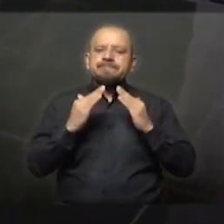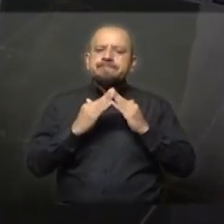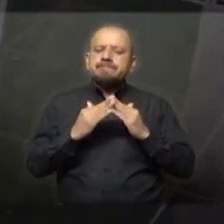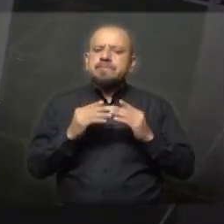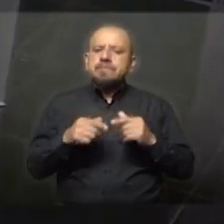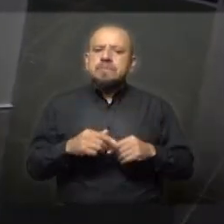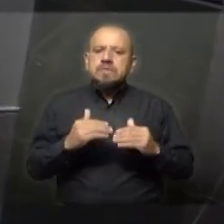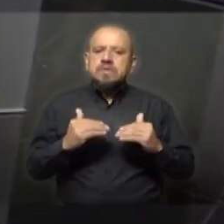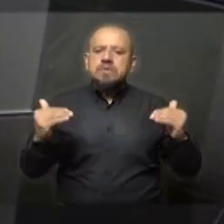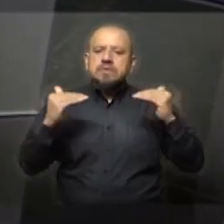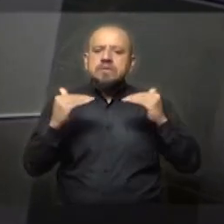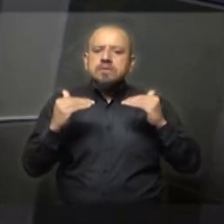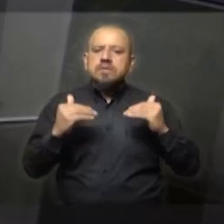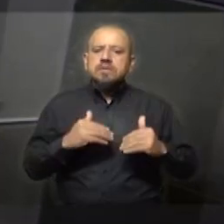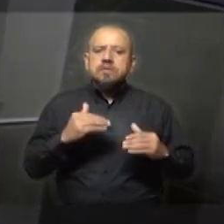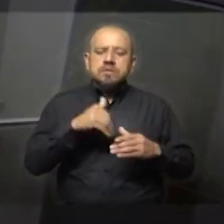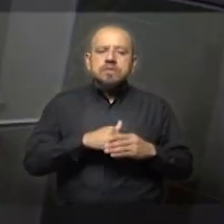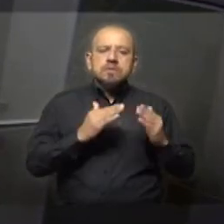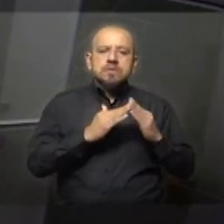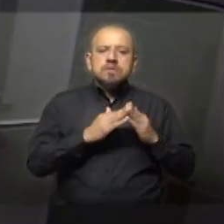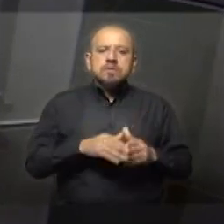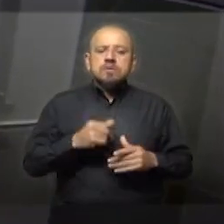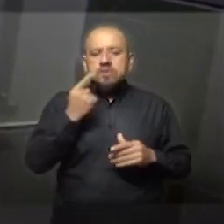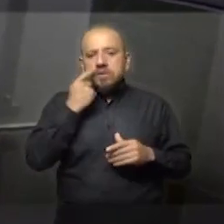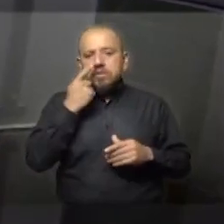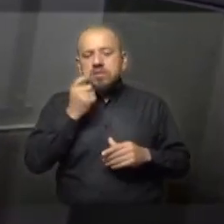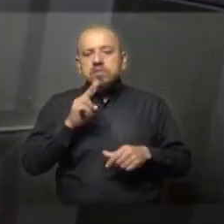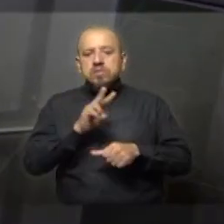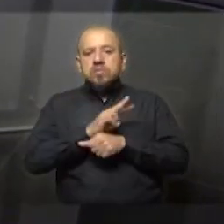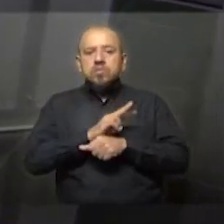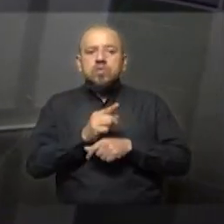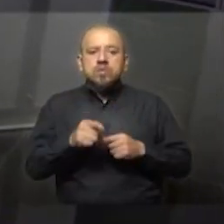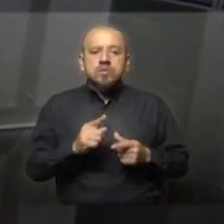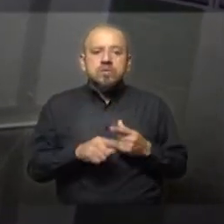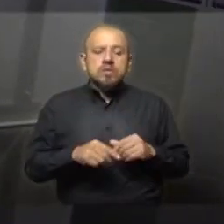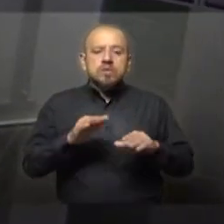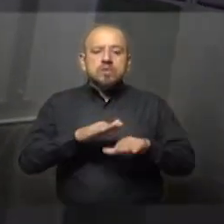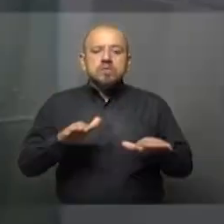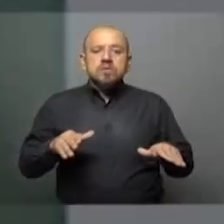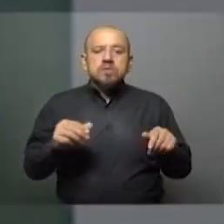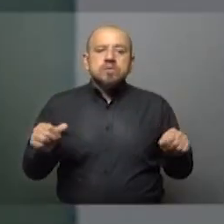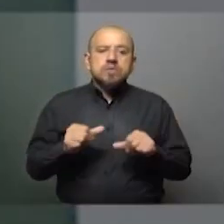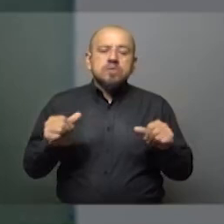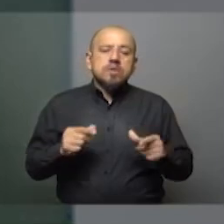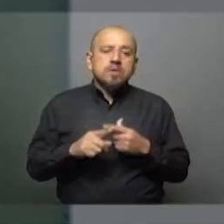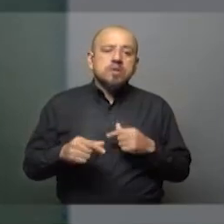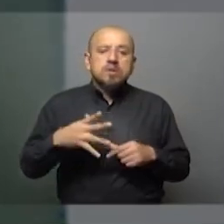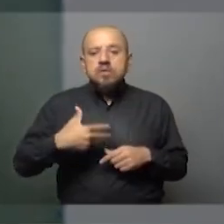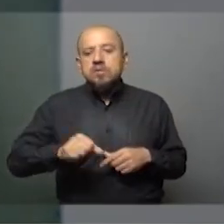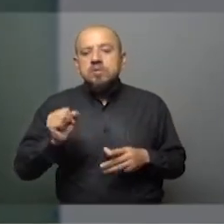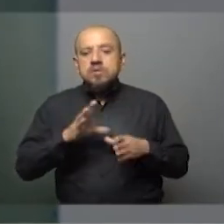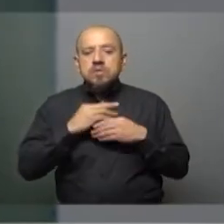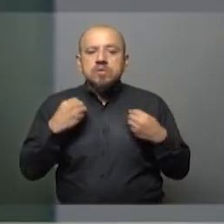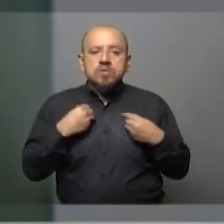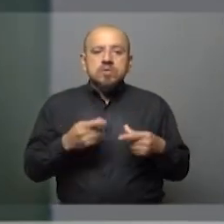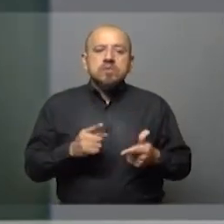o en la equidad dentro de casa Es que el varón también cuida a los Ulises que el varón también este haga las memas y lo llevé a la